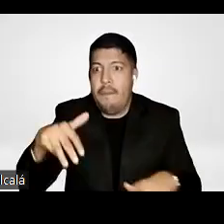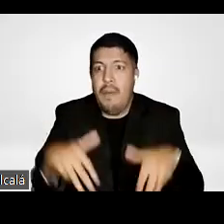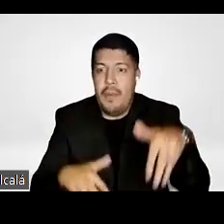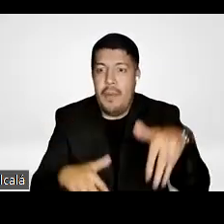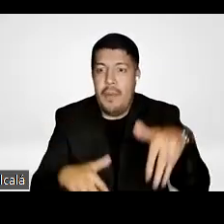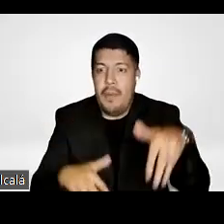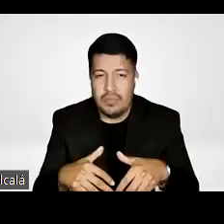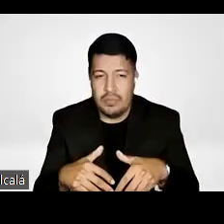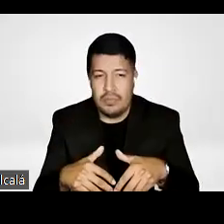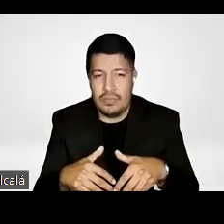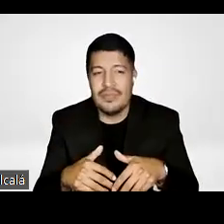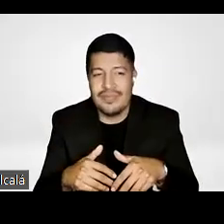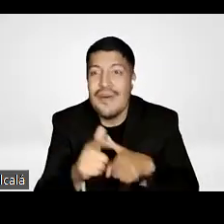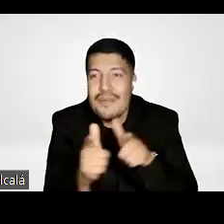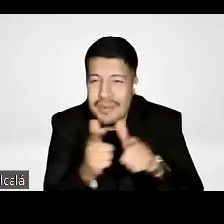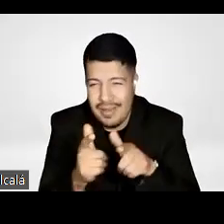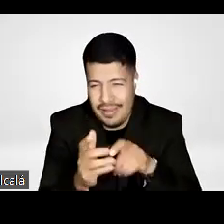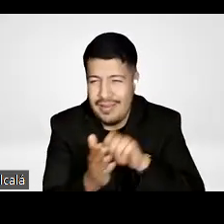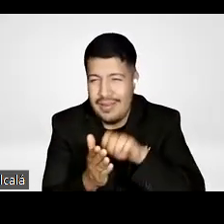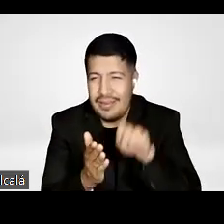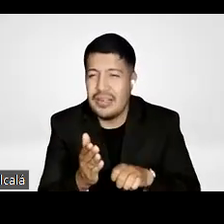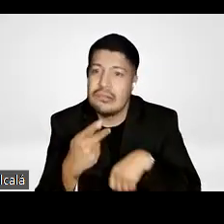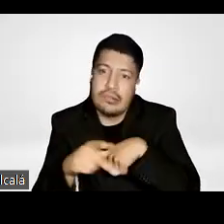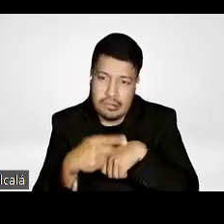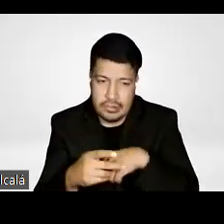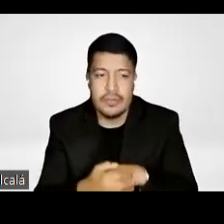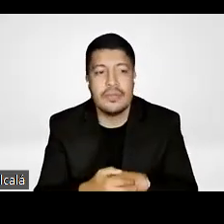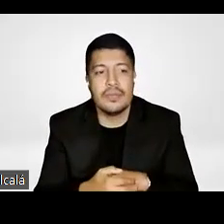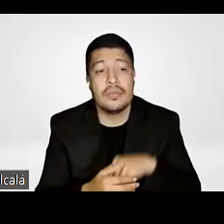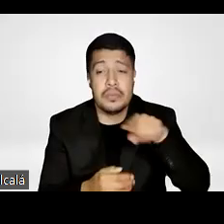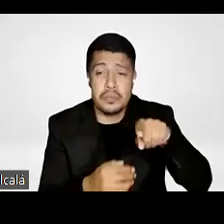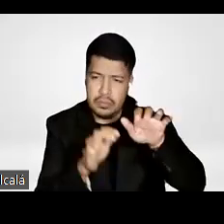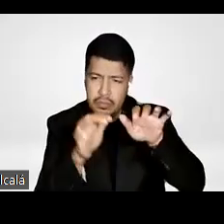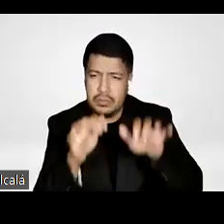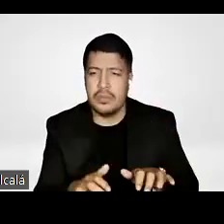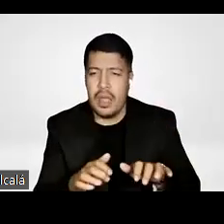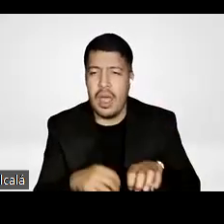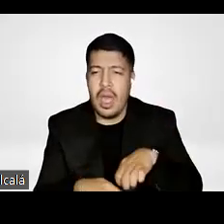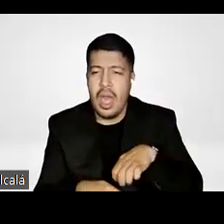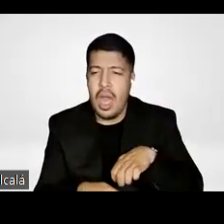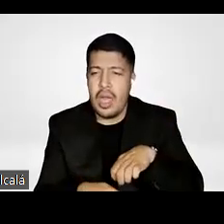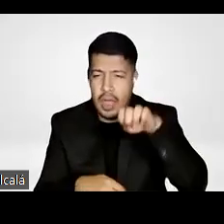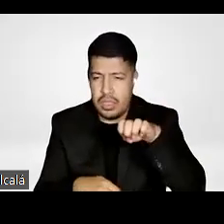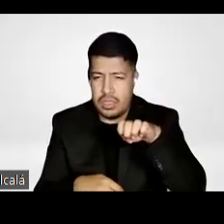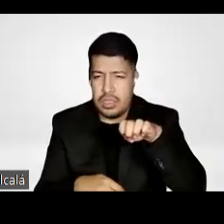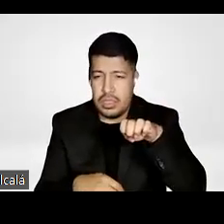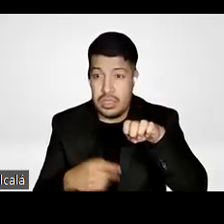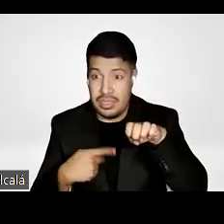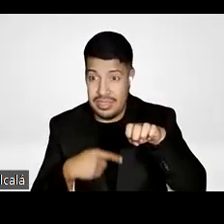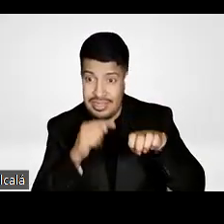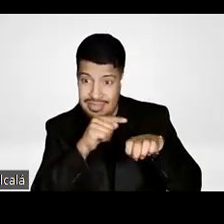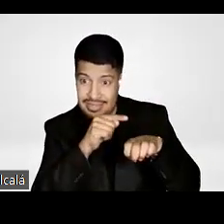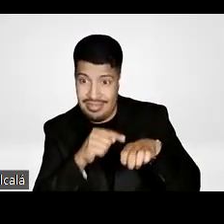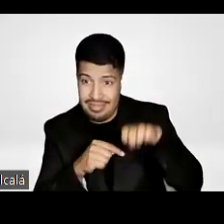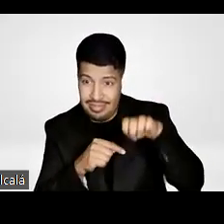Curiosamente, en este artículo, pero no en otros, la edad gestacional no se relaciona, o sea, edades gestacionales menores a